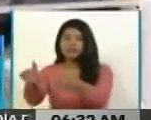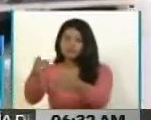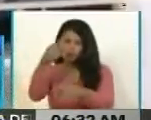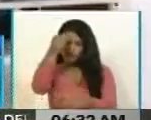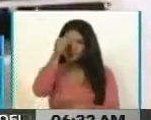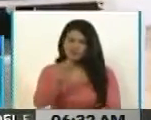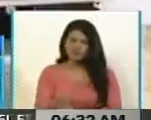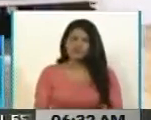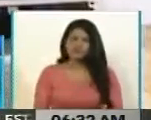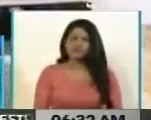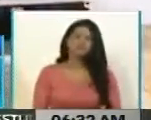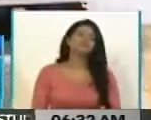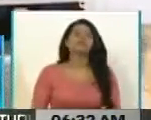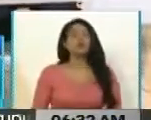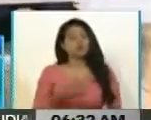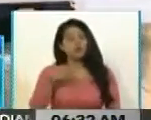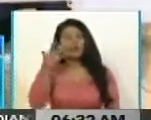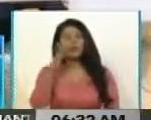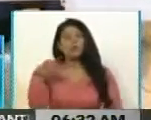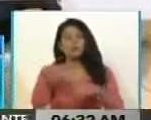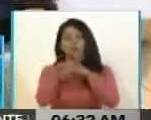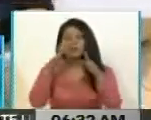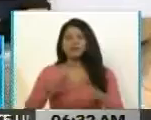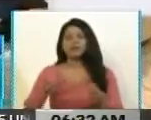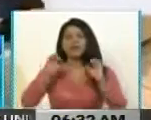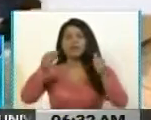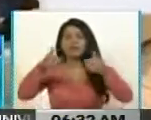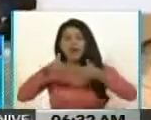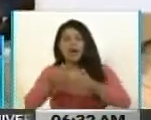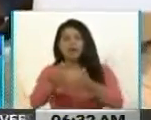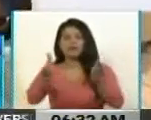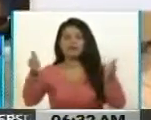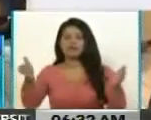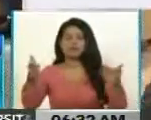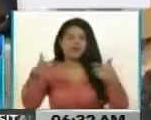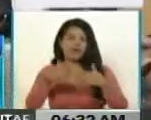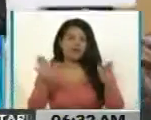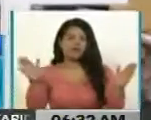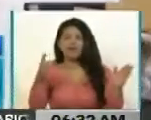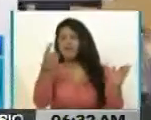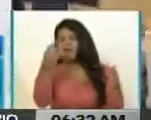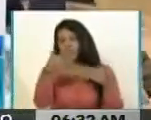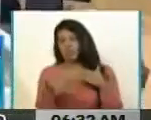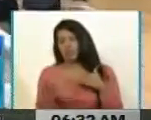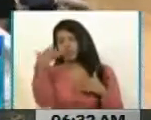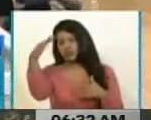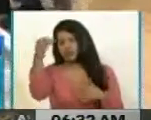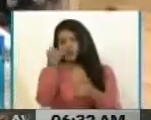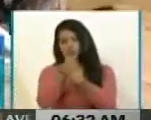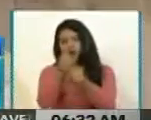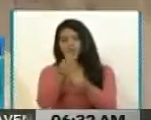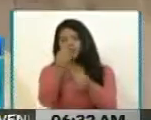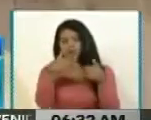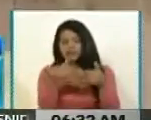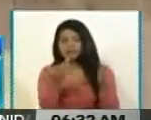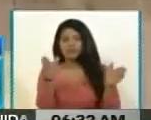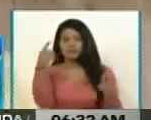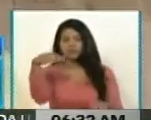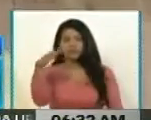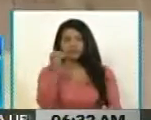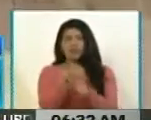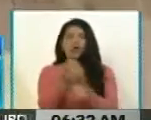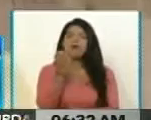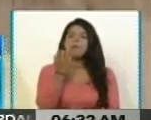que está comenzando a abrir canales. Hay que, ahora cuando hay trabajo en ese sentido de abrir canales, por ejemplo,